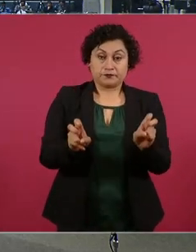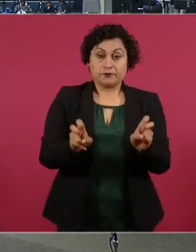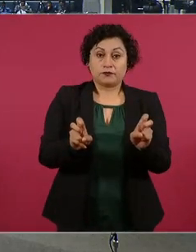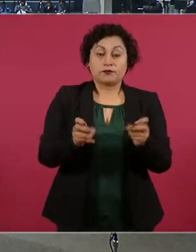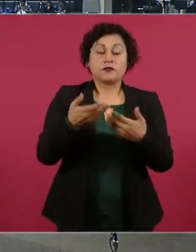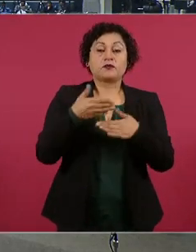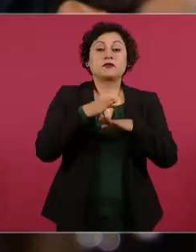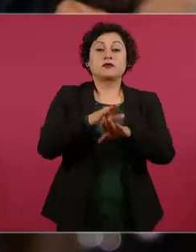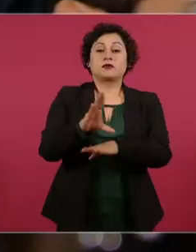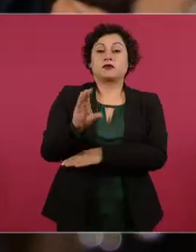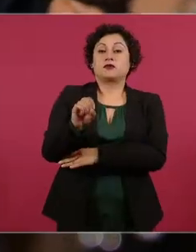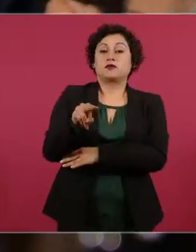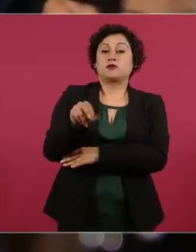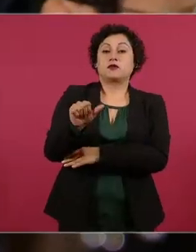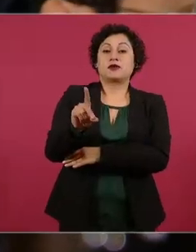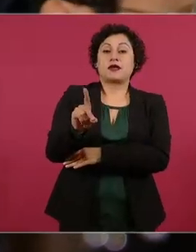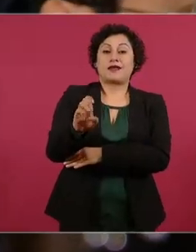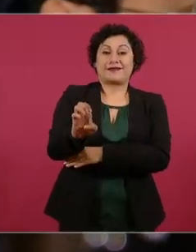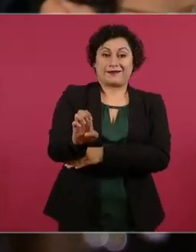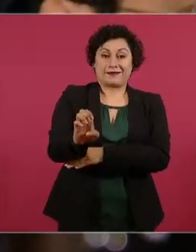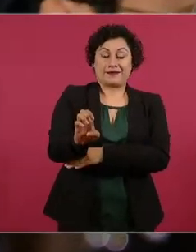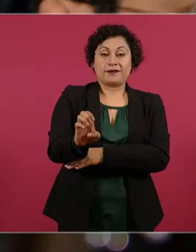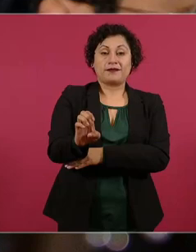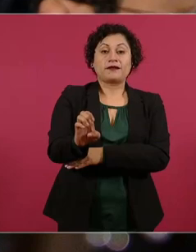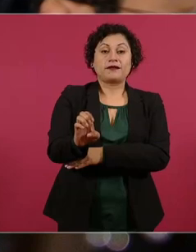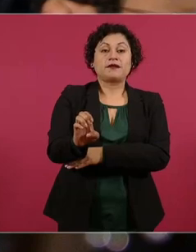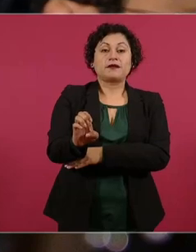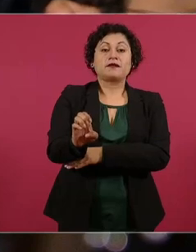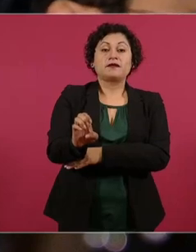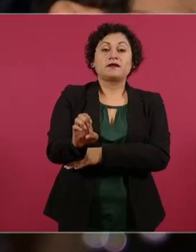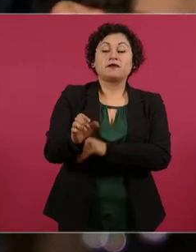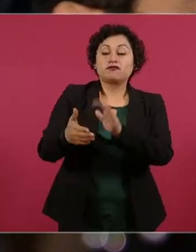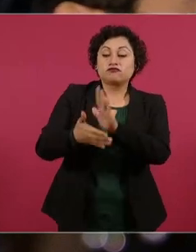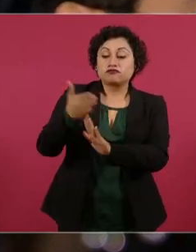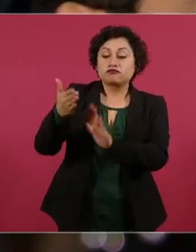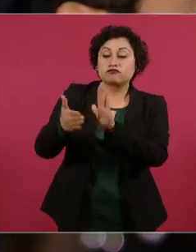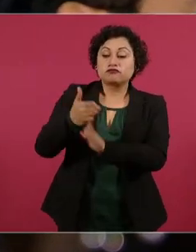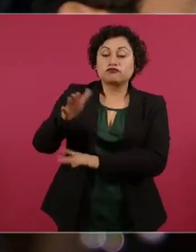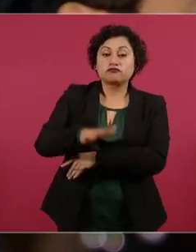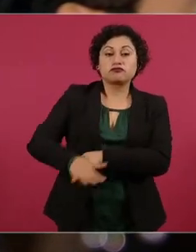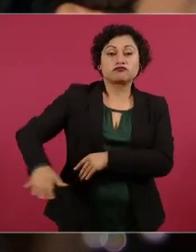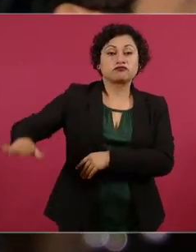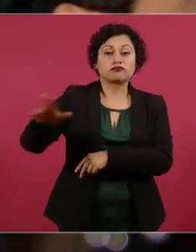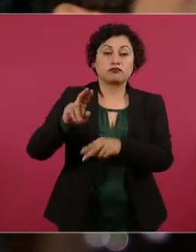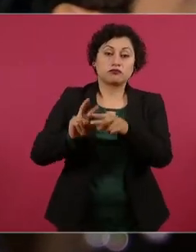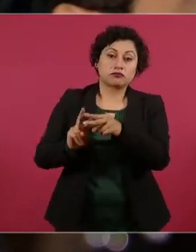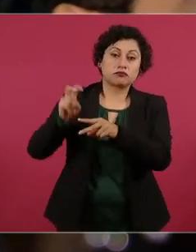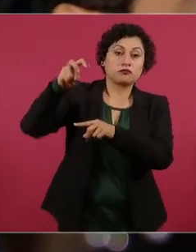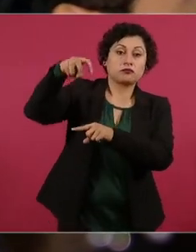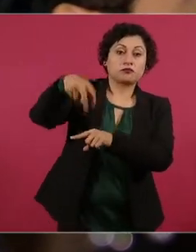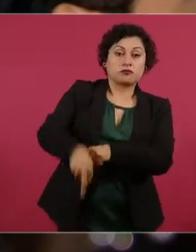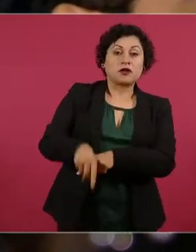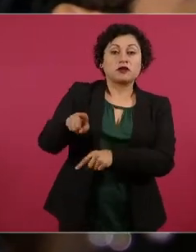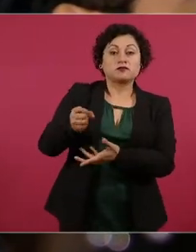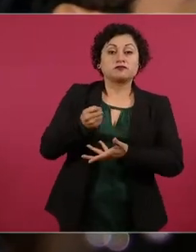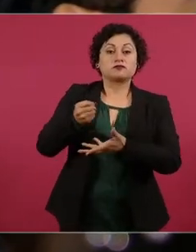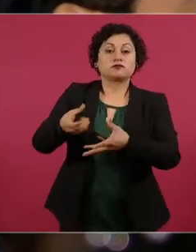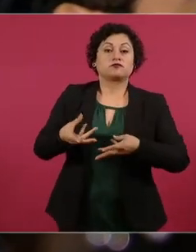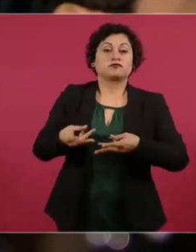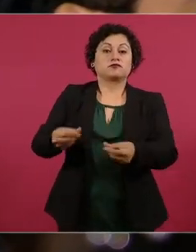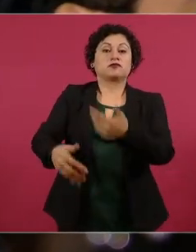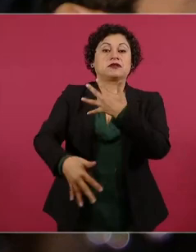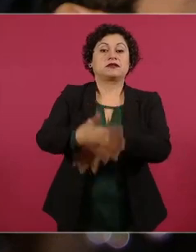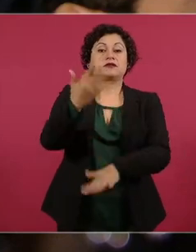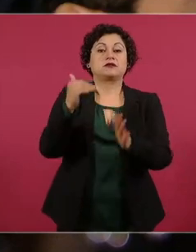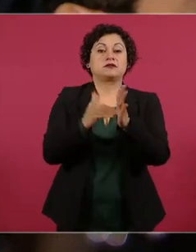la CONADE y la construcción de una pista de salto ecuestre que costó 15 millones de pesos. Esta construcción se hizo mediante